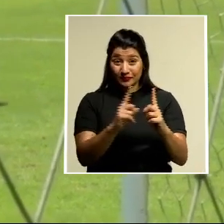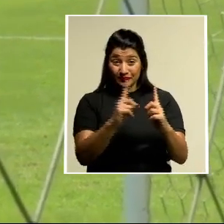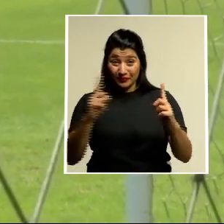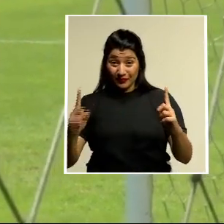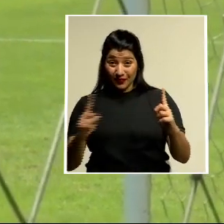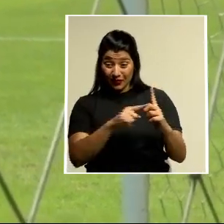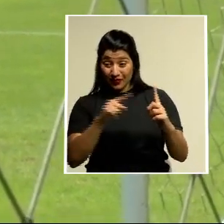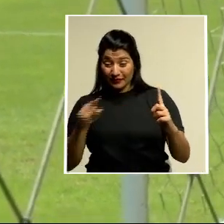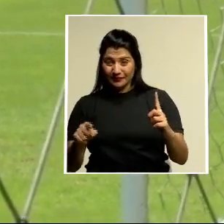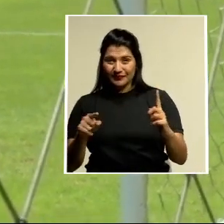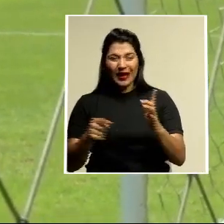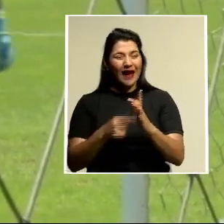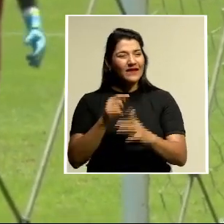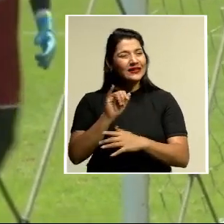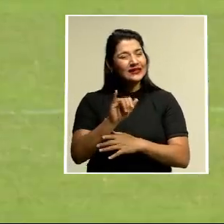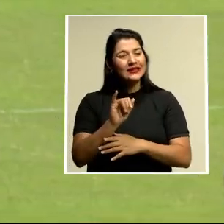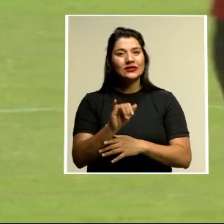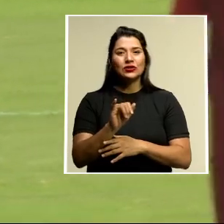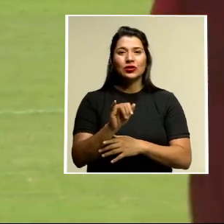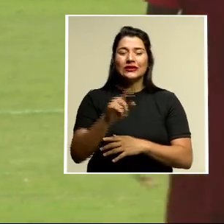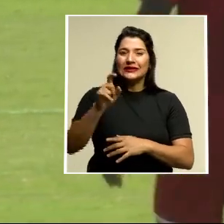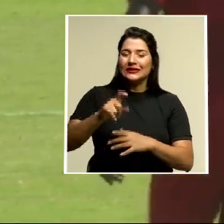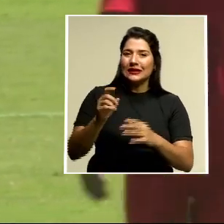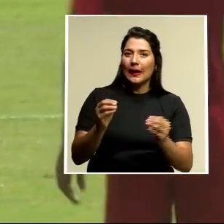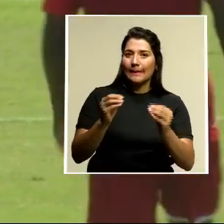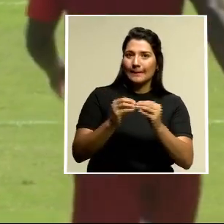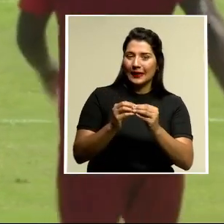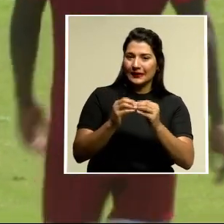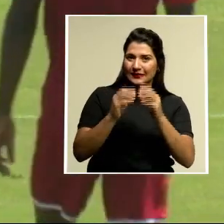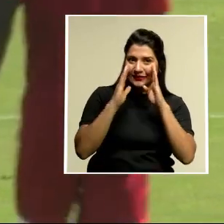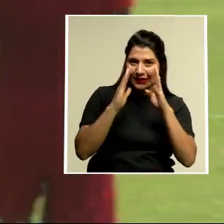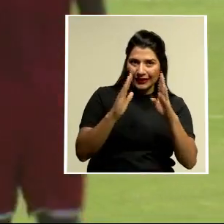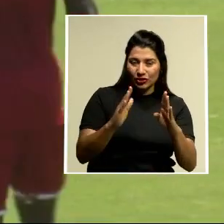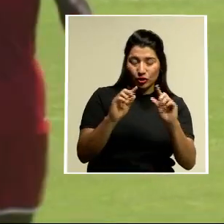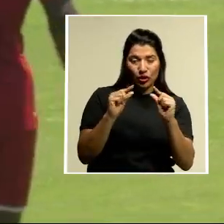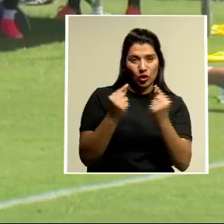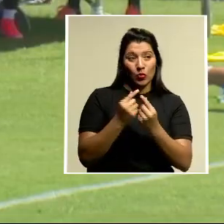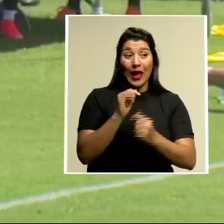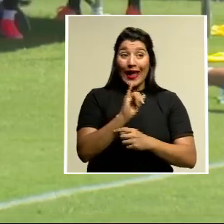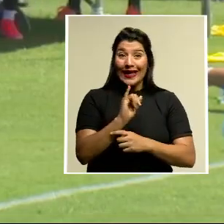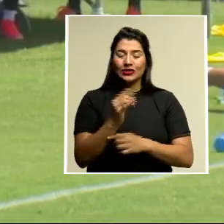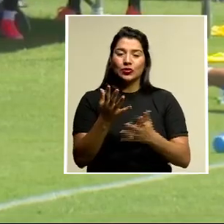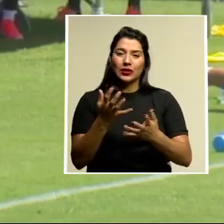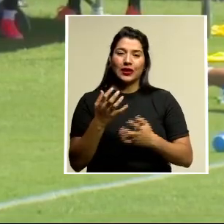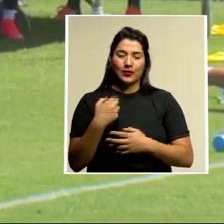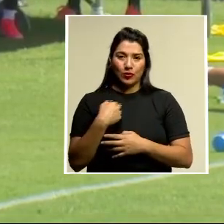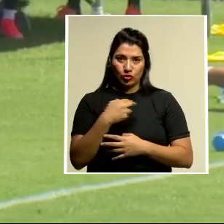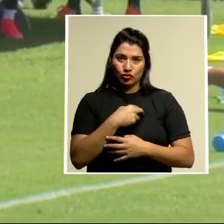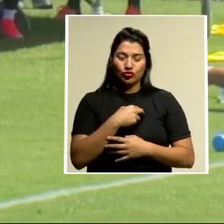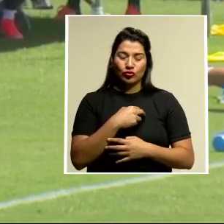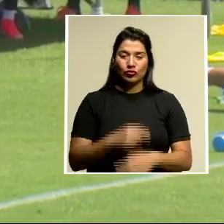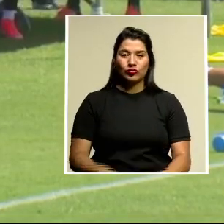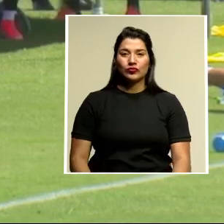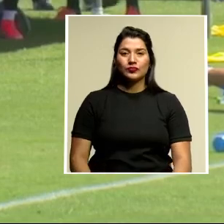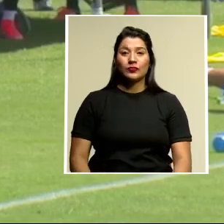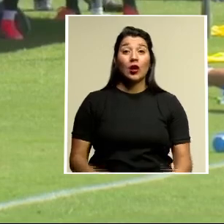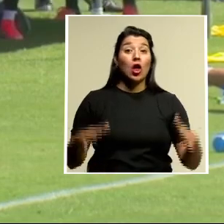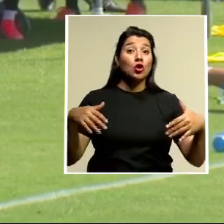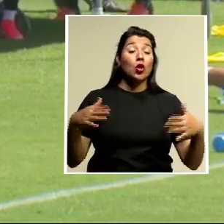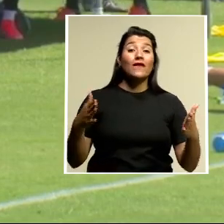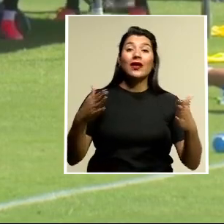Hola, ¿qué tal? Buenas noches, les saluda Andrea Salazar. Arrancamos con los deportes. Luis Fernando Suárez sigue buscando su mejor equipo para arrancar la Copa